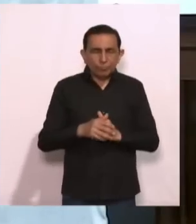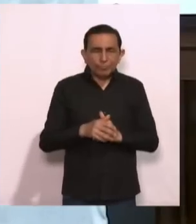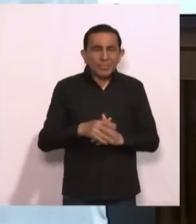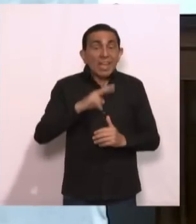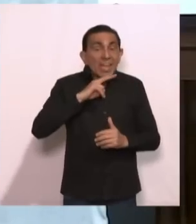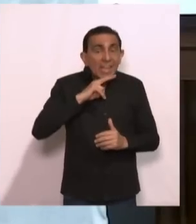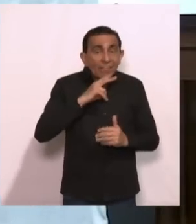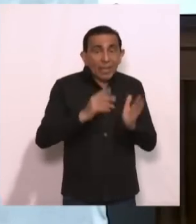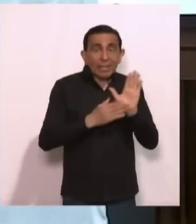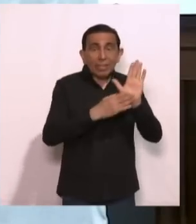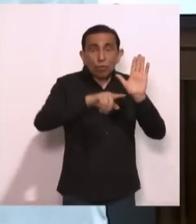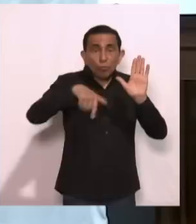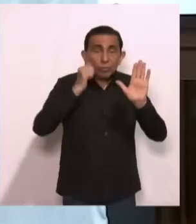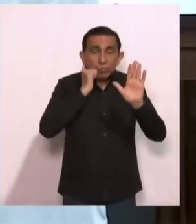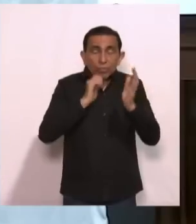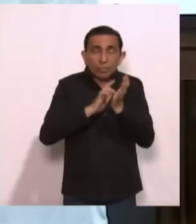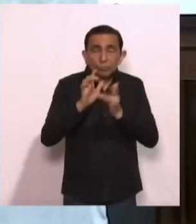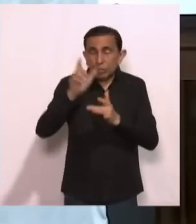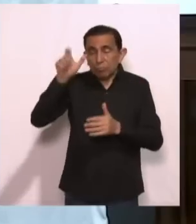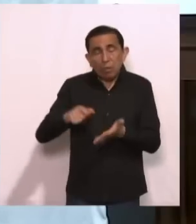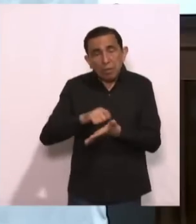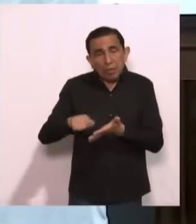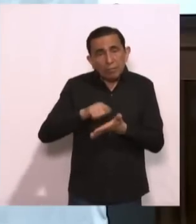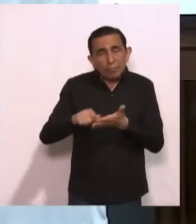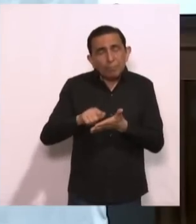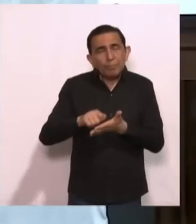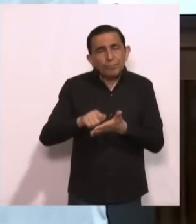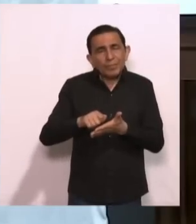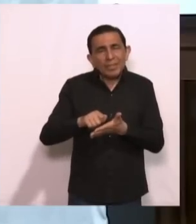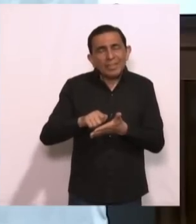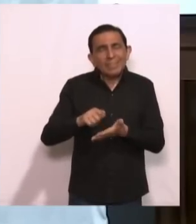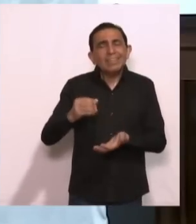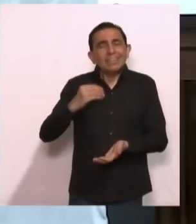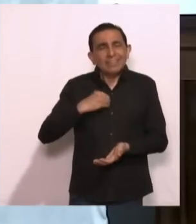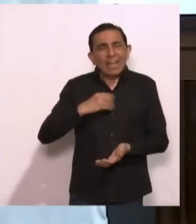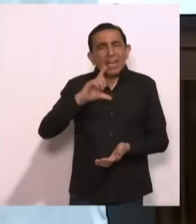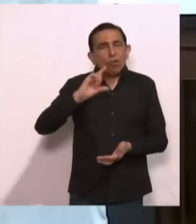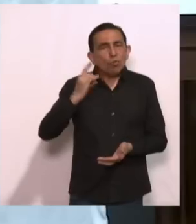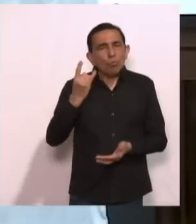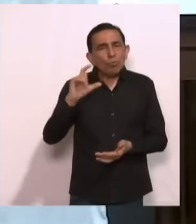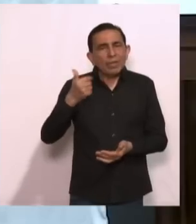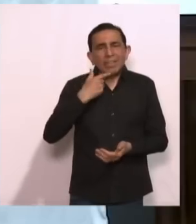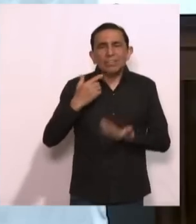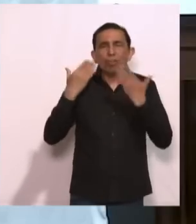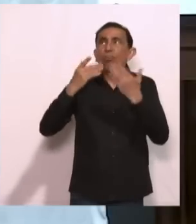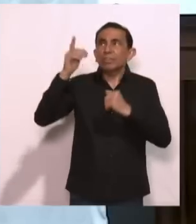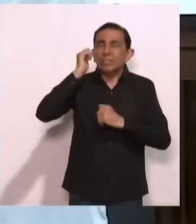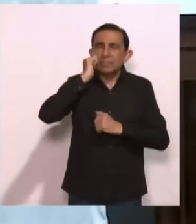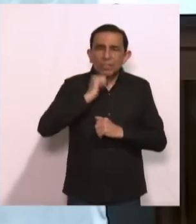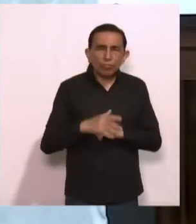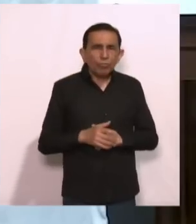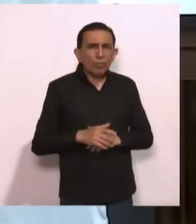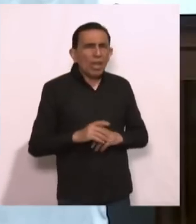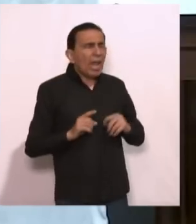Evangelio de nuestro Señor Jesucristo, según San Lucas. Gloria a ti, Señor. Como